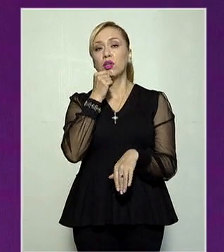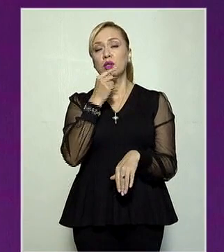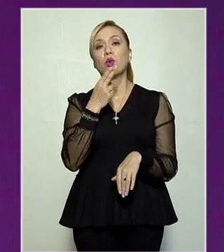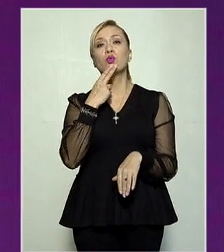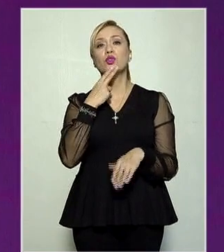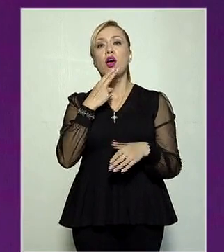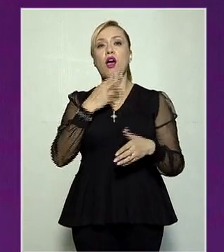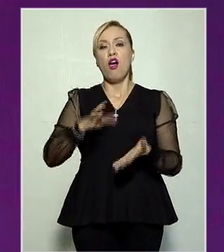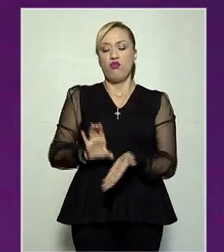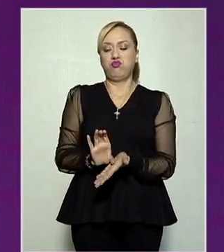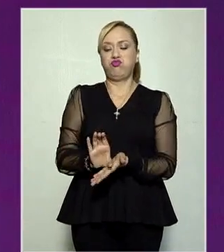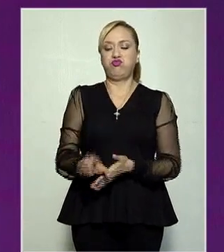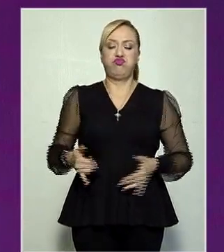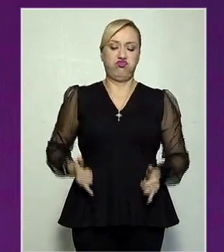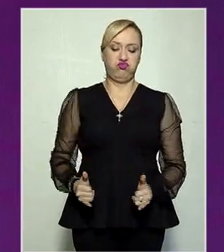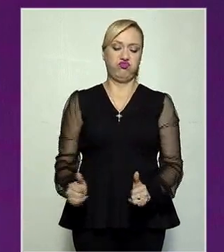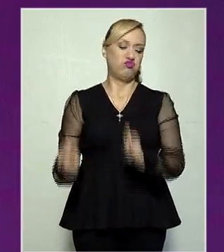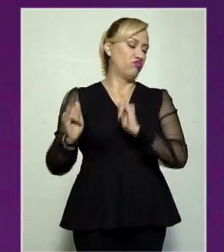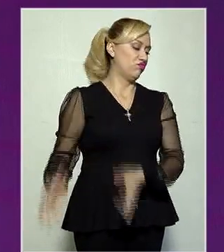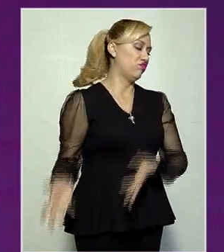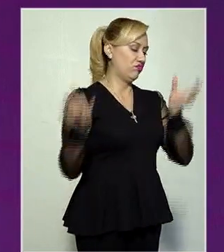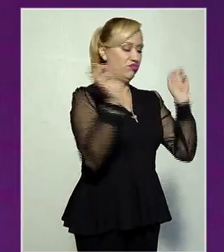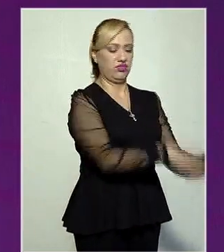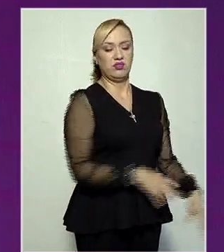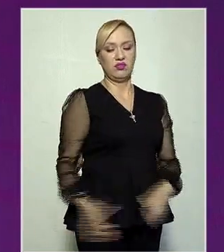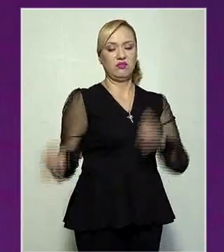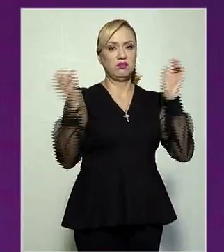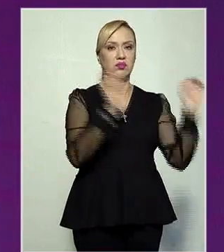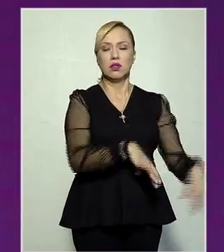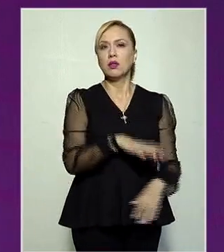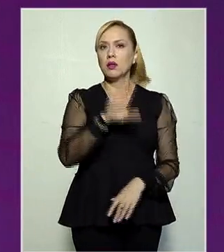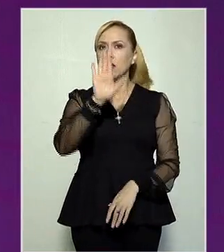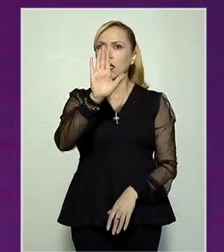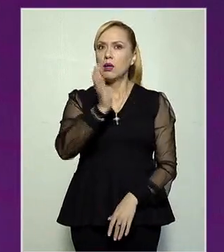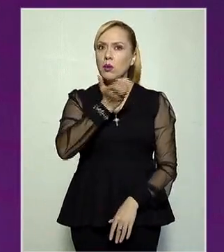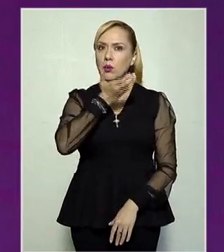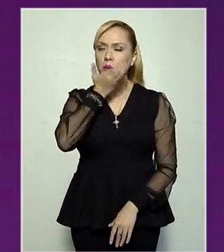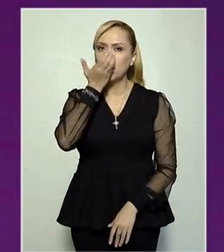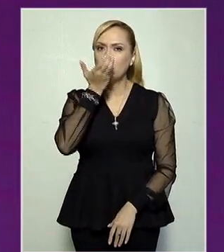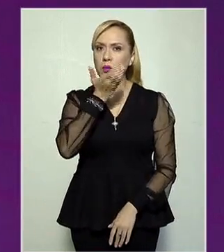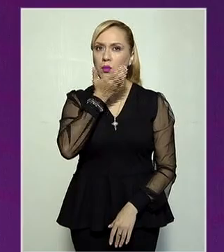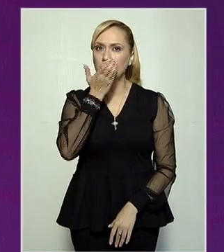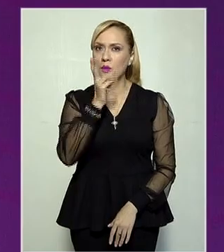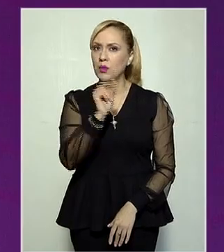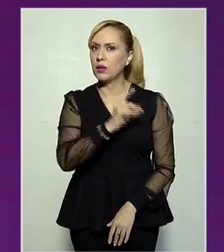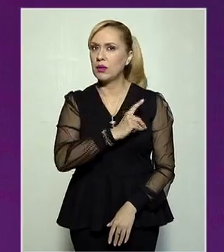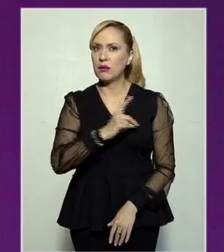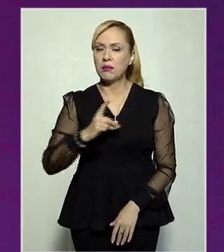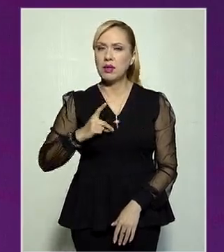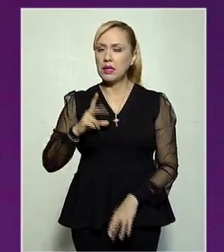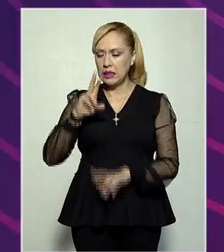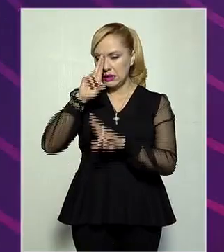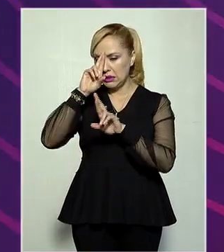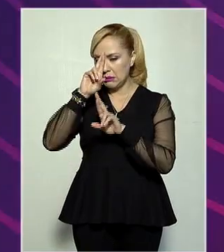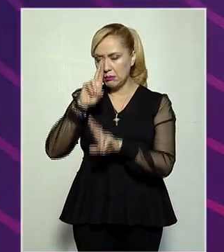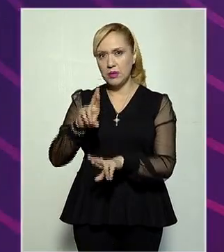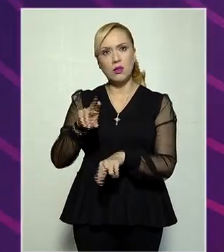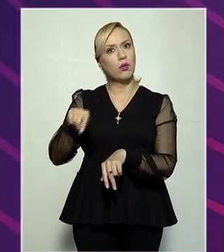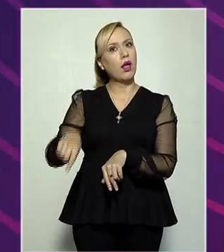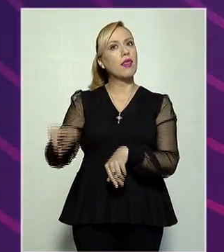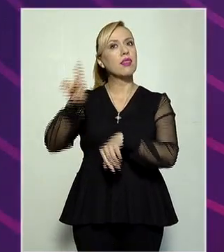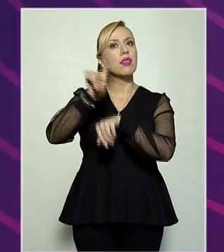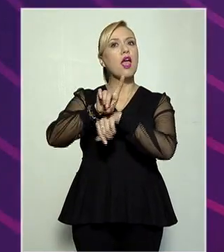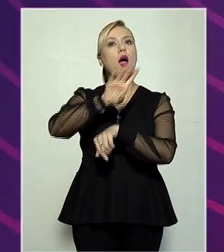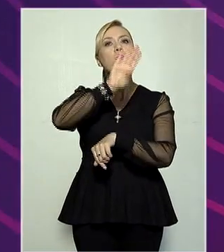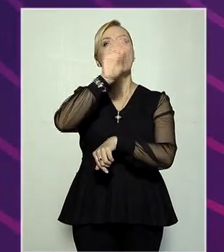maquinaria pesada, sin tener ningún cuidado. Nuestras culturas tienen muchísimo respeto por la muerte, ¿no? O sea, nosotros hacemos un día de muertos y